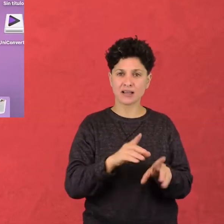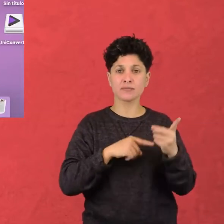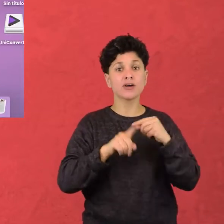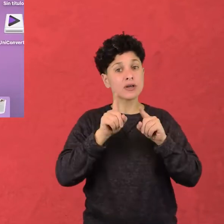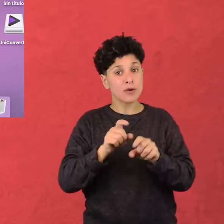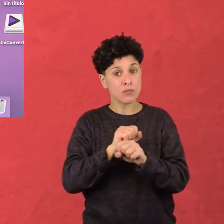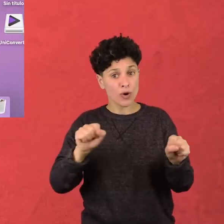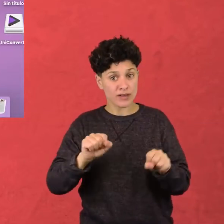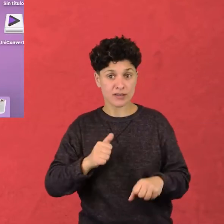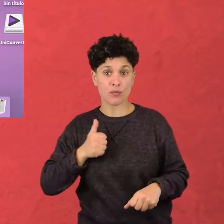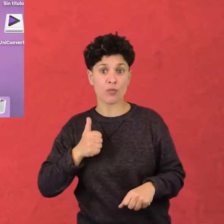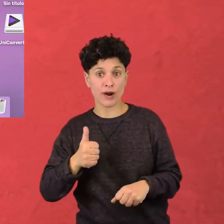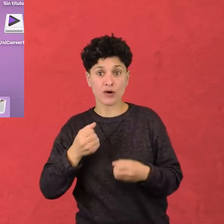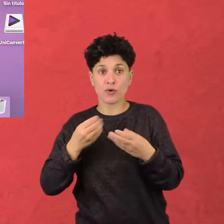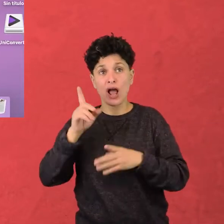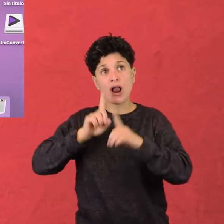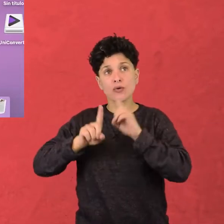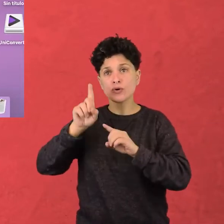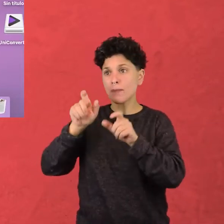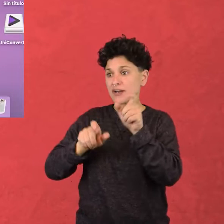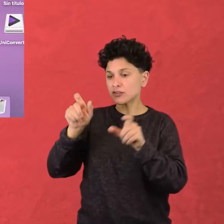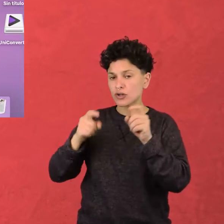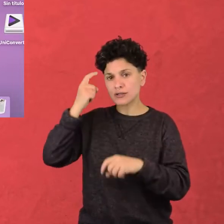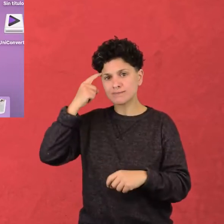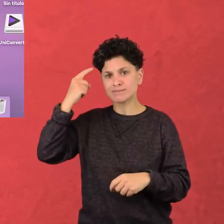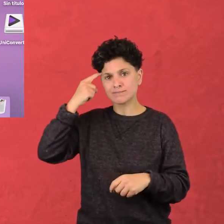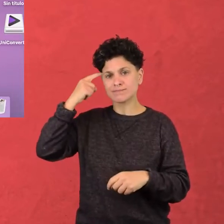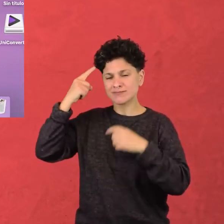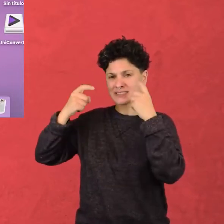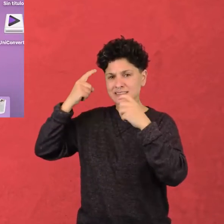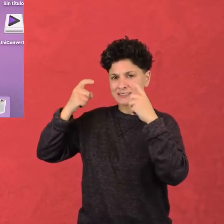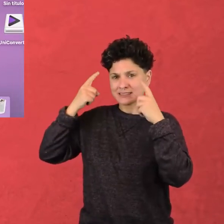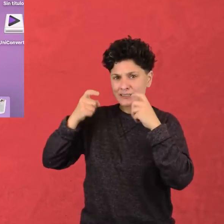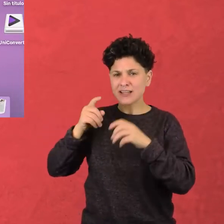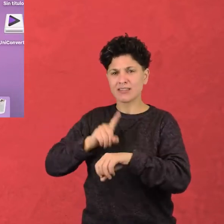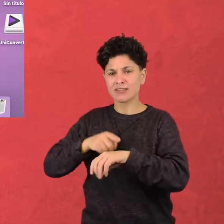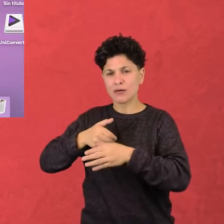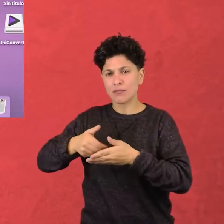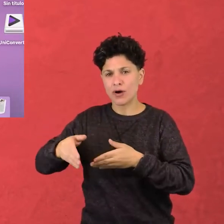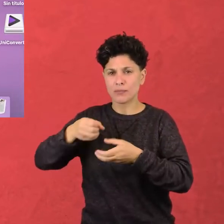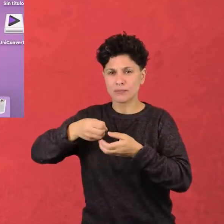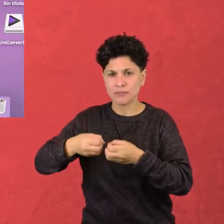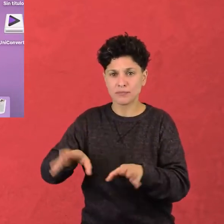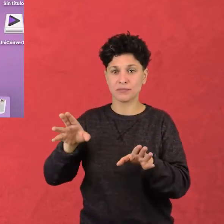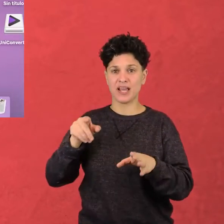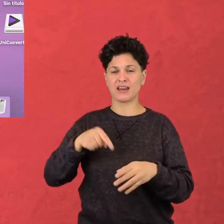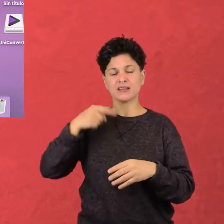ser bueno, porque hay personas que se pasan pensando mucho tiempo y se pasan mucho